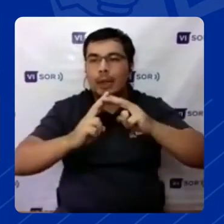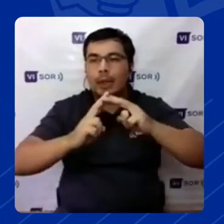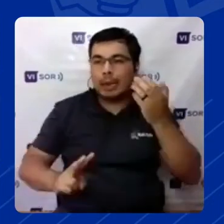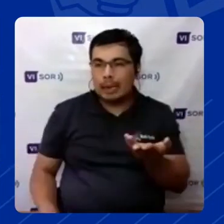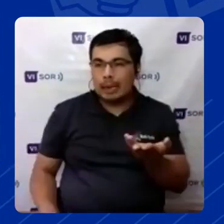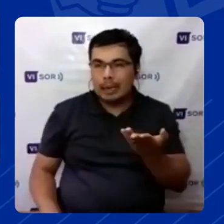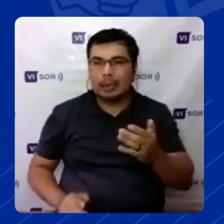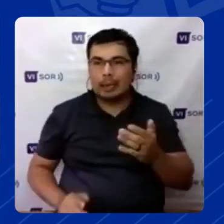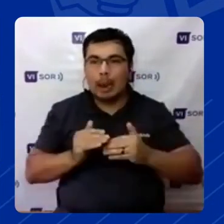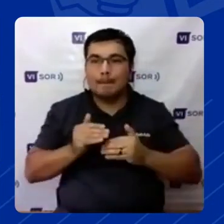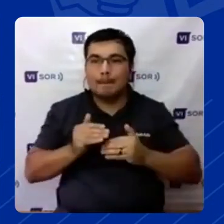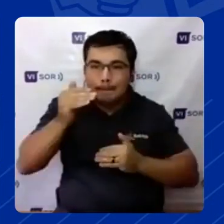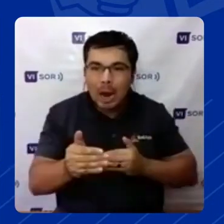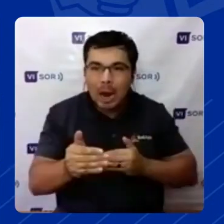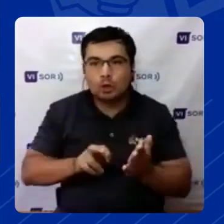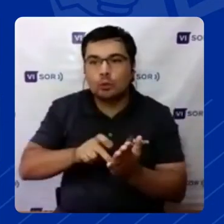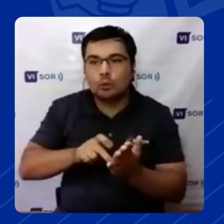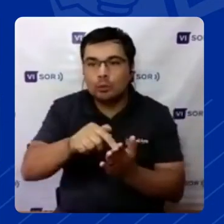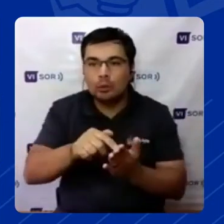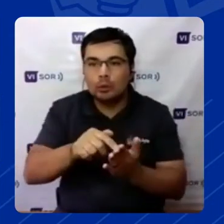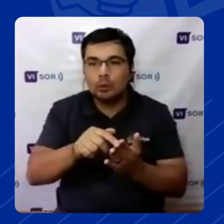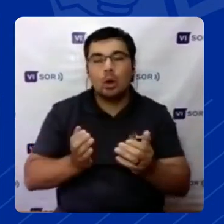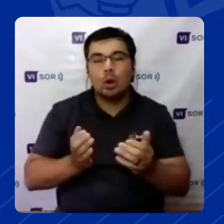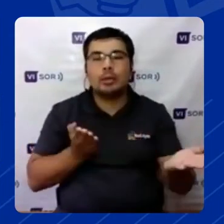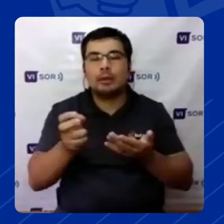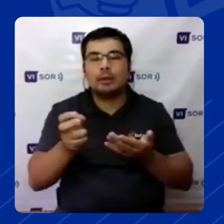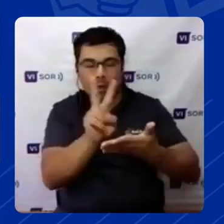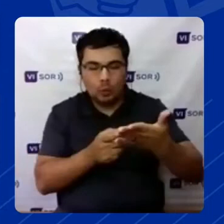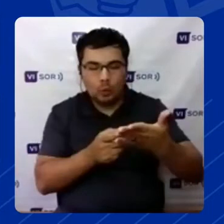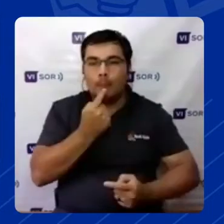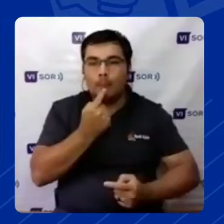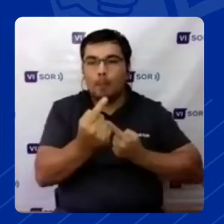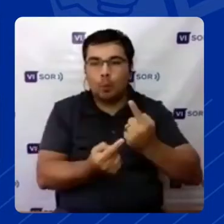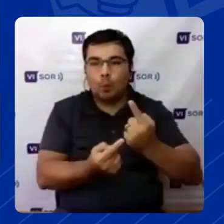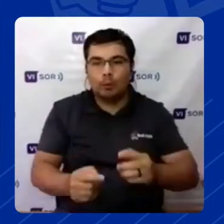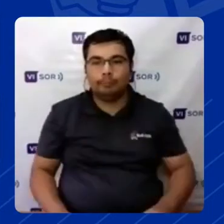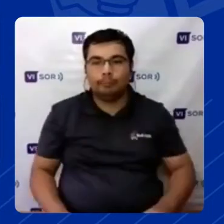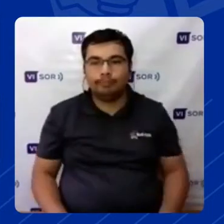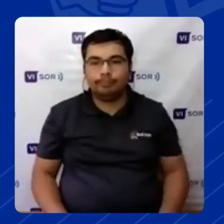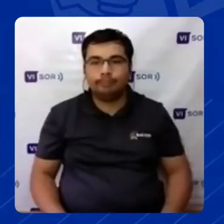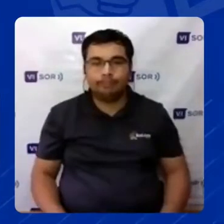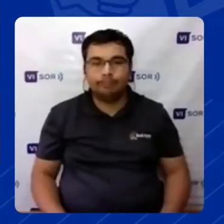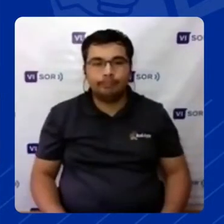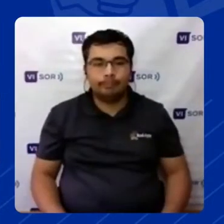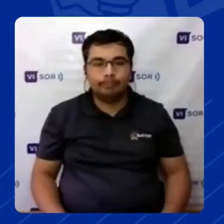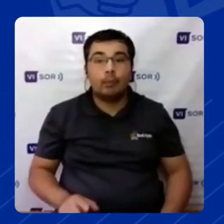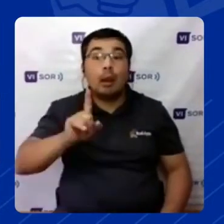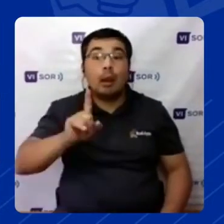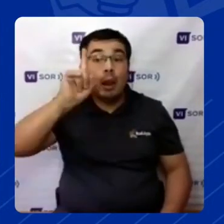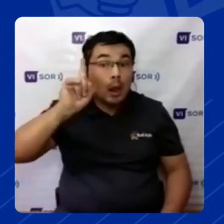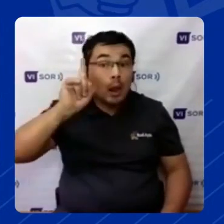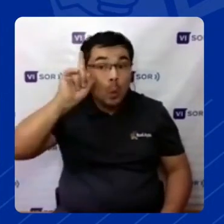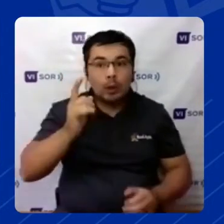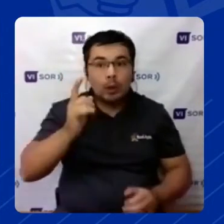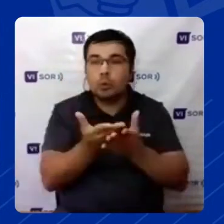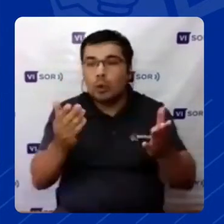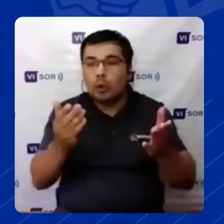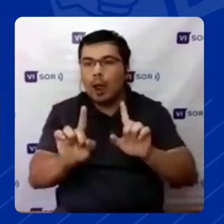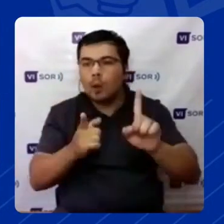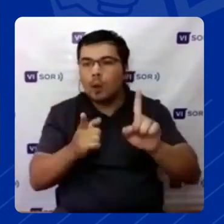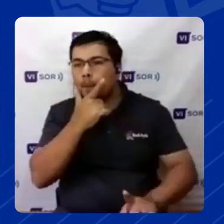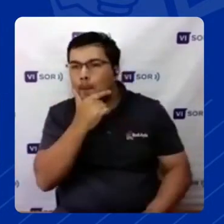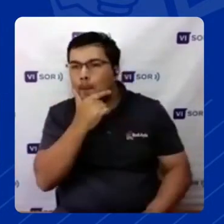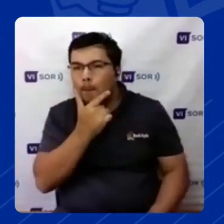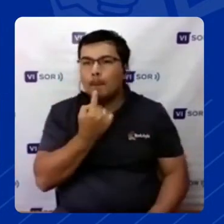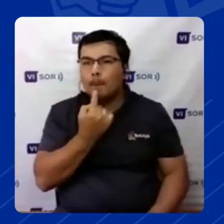adelante con el servicio de lectura fácil que van a crear. Muchísimas gracias. Recuerden que si tienen preguntas o comentarios